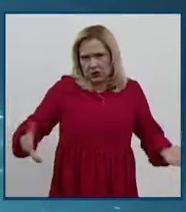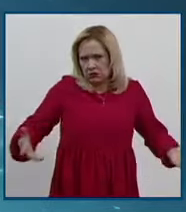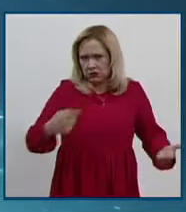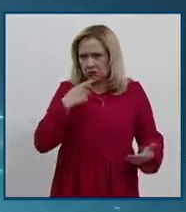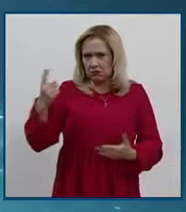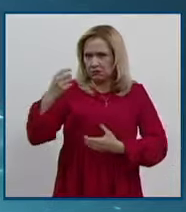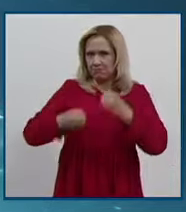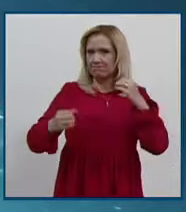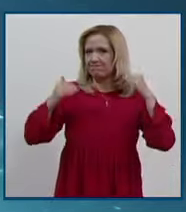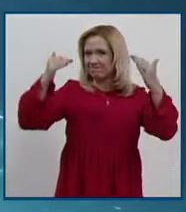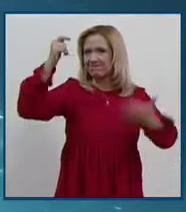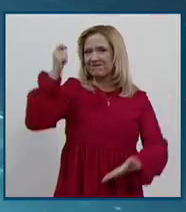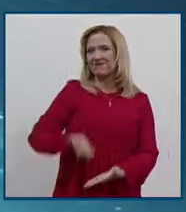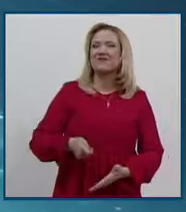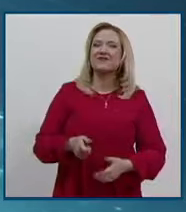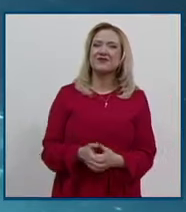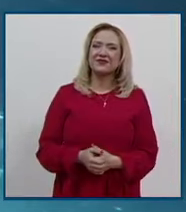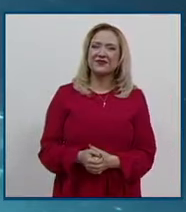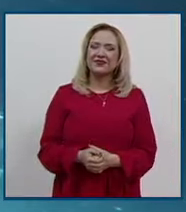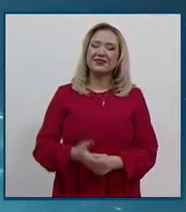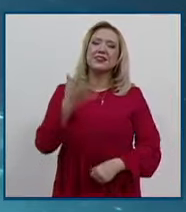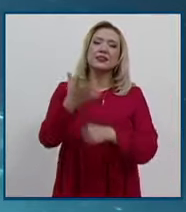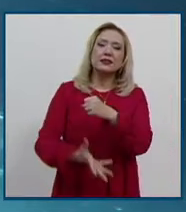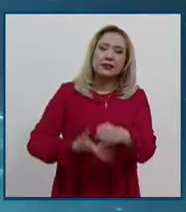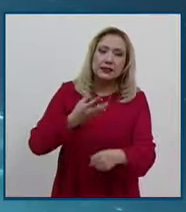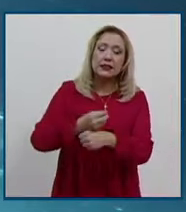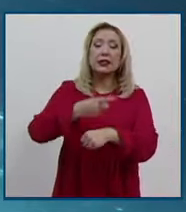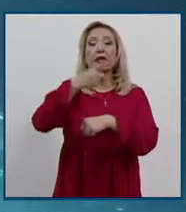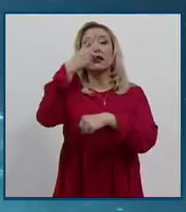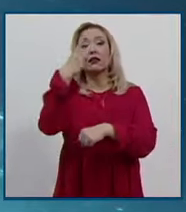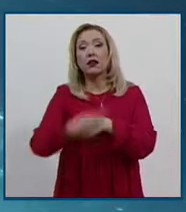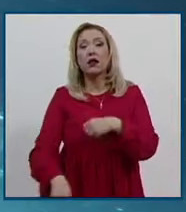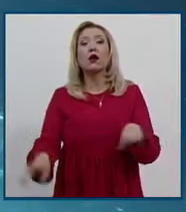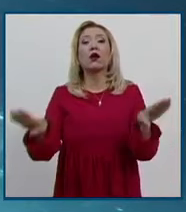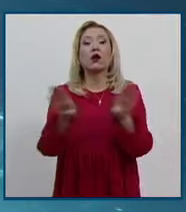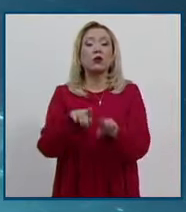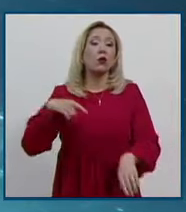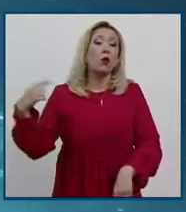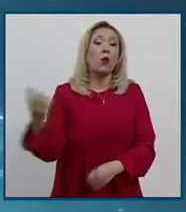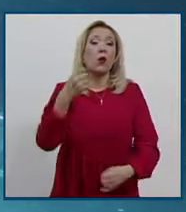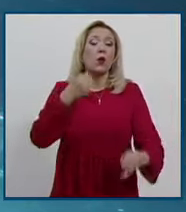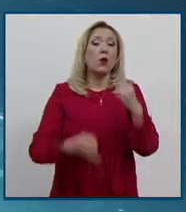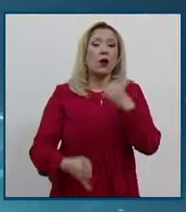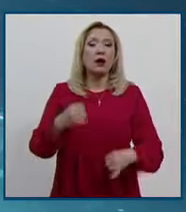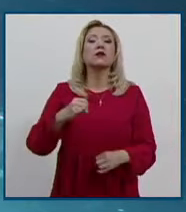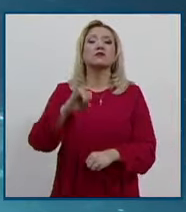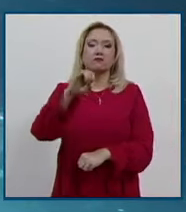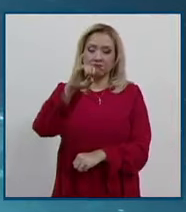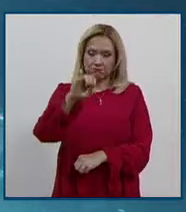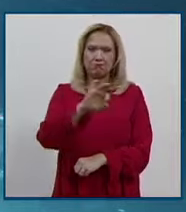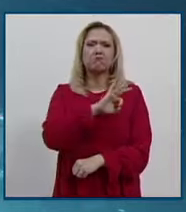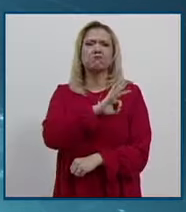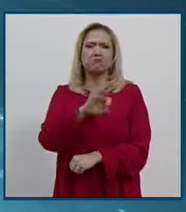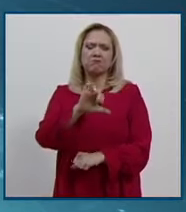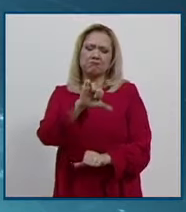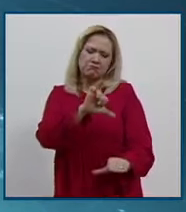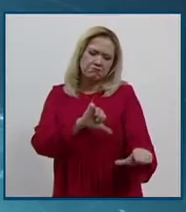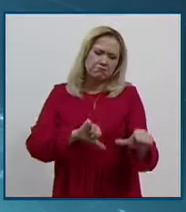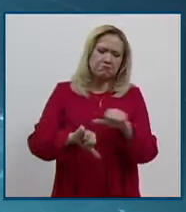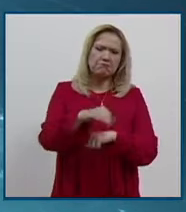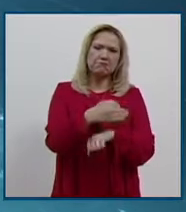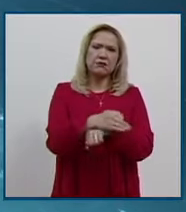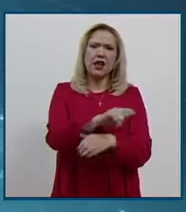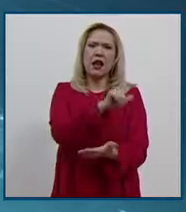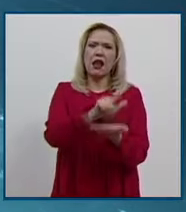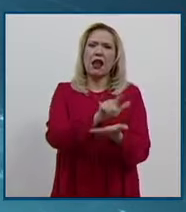corte para garantizar la reparación integral del daño los juzgadores pueden aplicar de manera supletoria la Ley General de